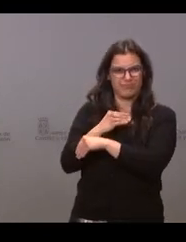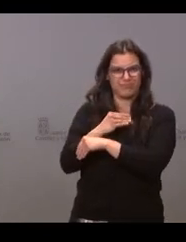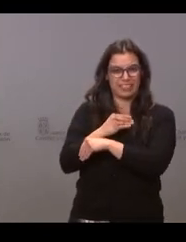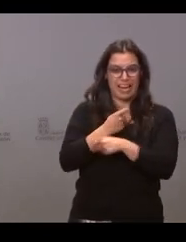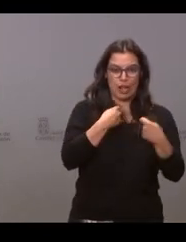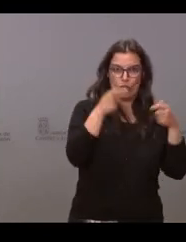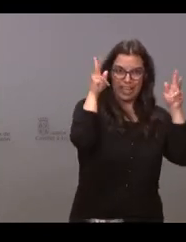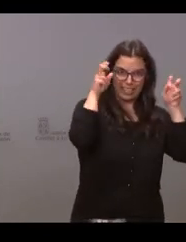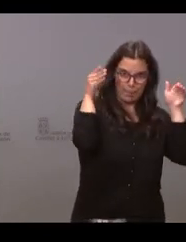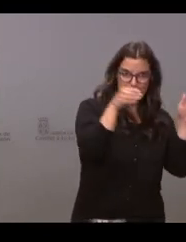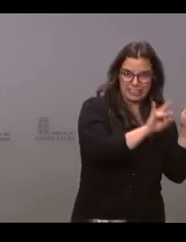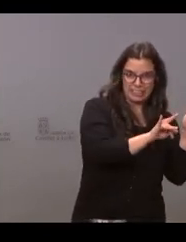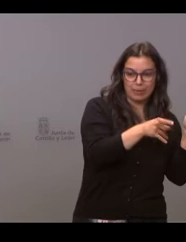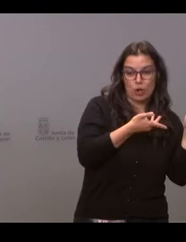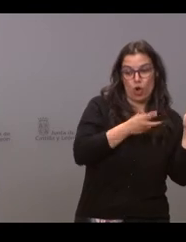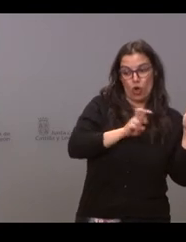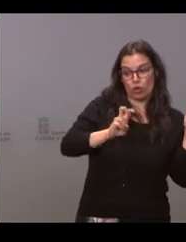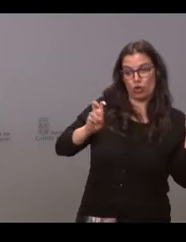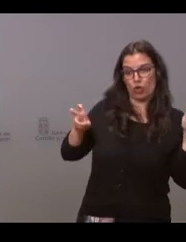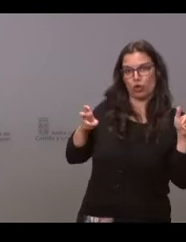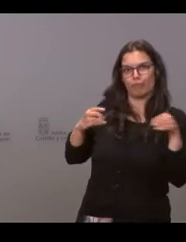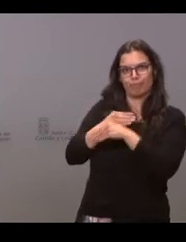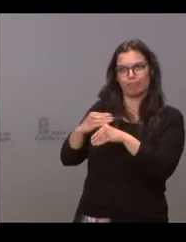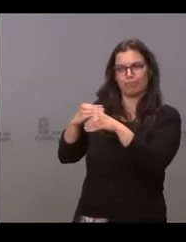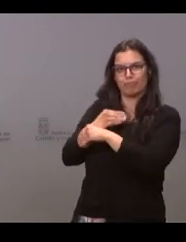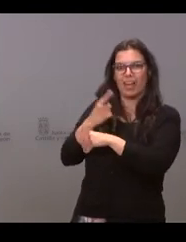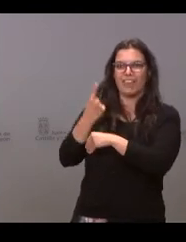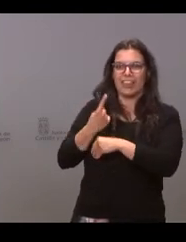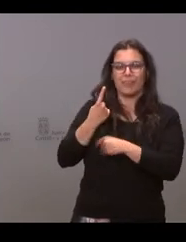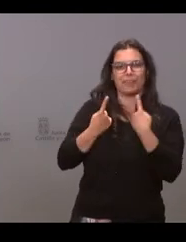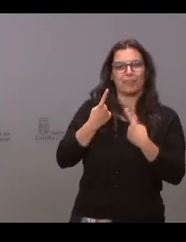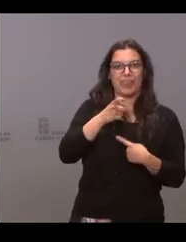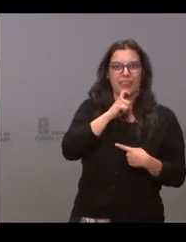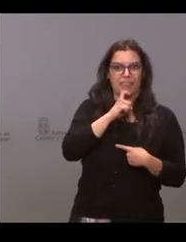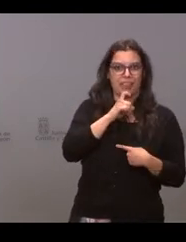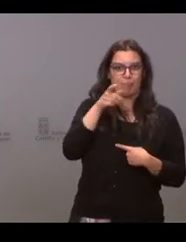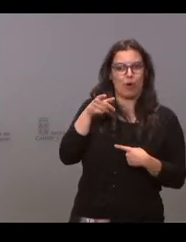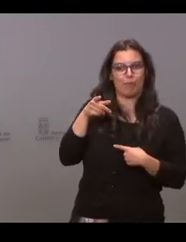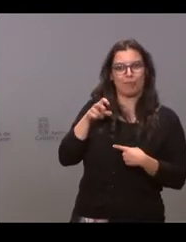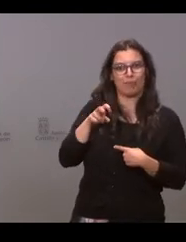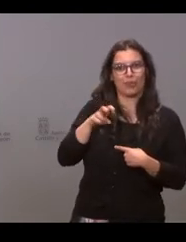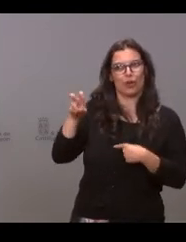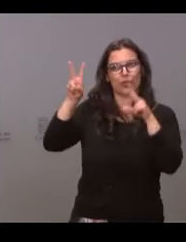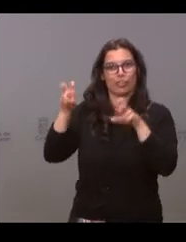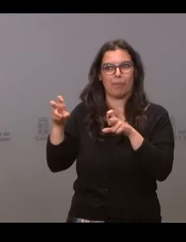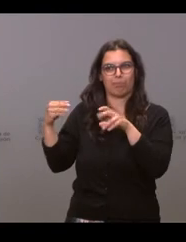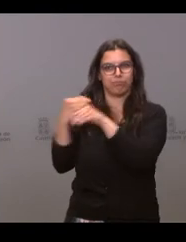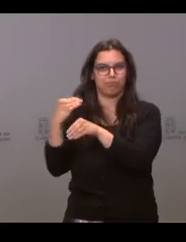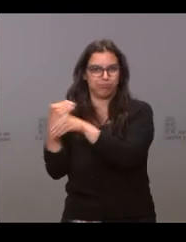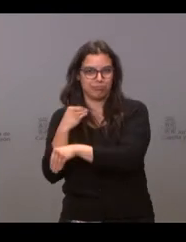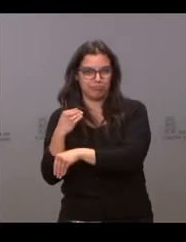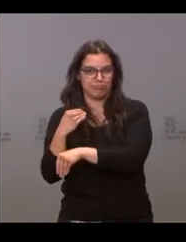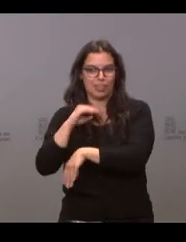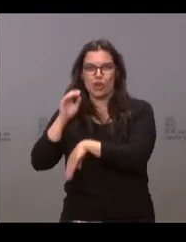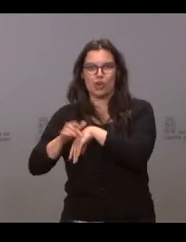muy difícil la avanzar en las cosas cuando nosotros consideramos que no se